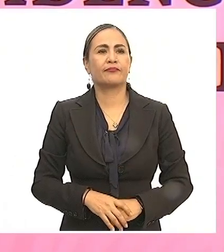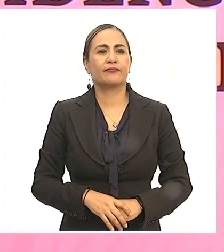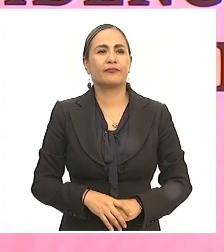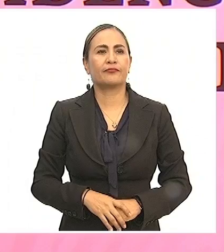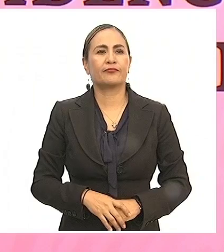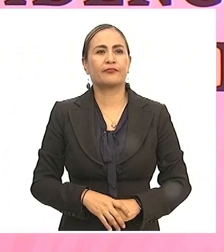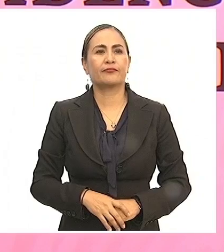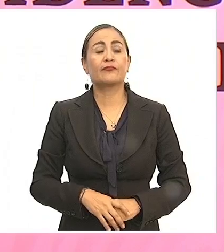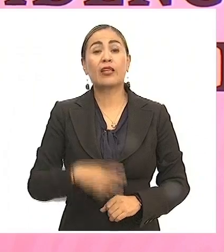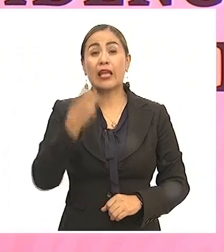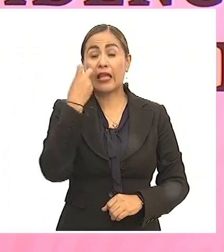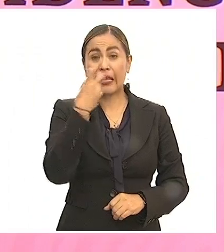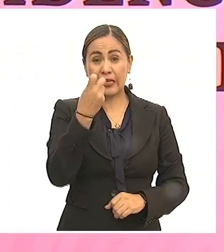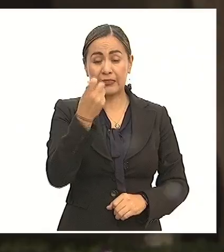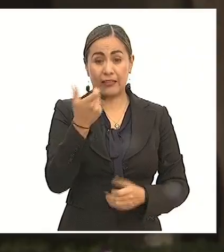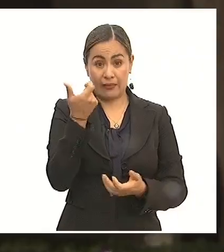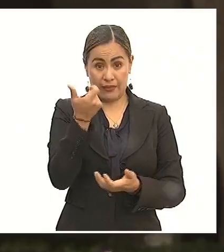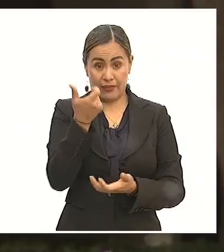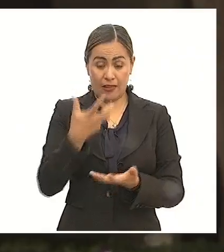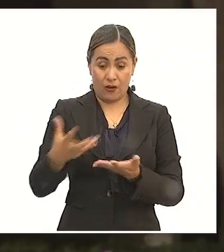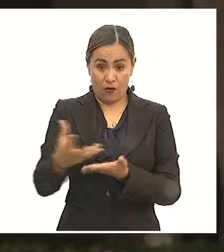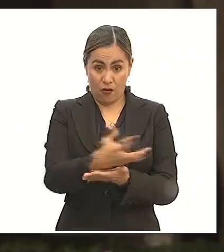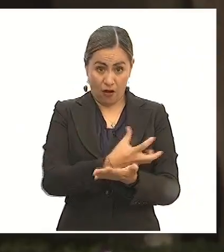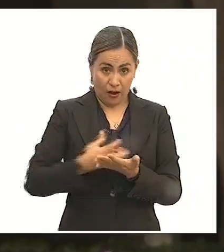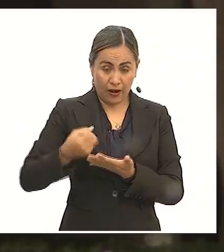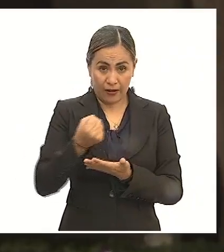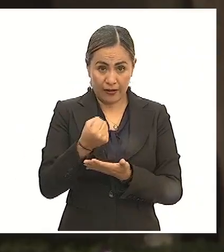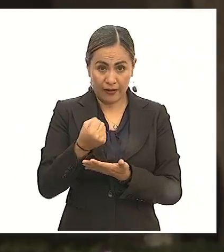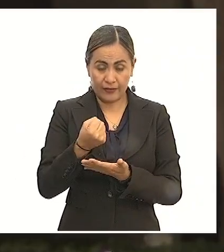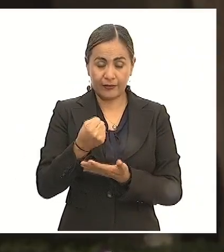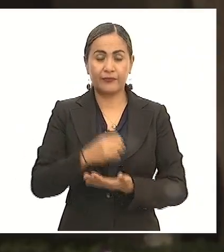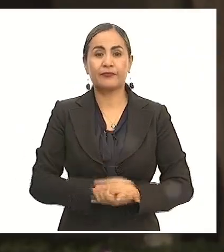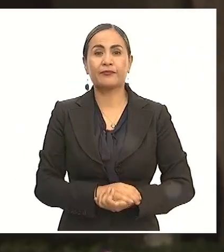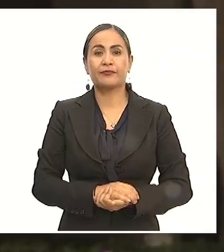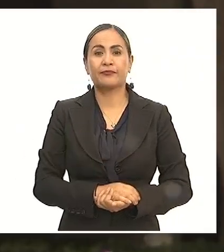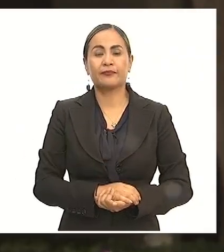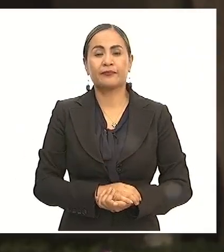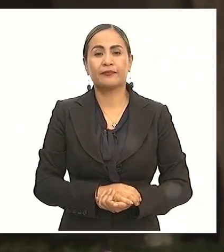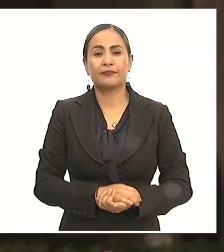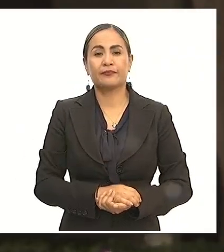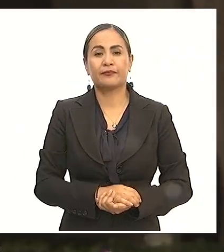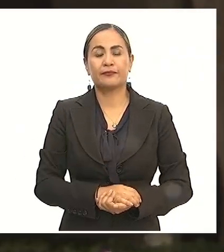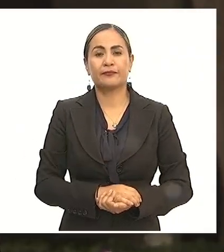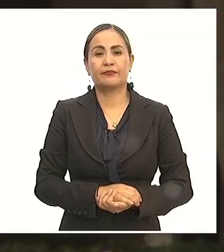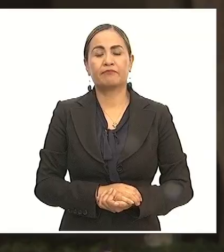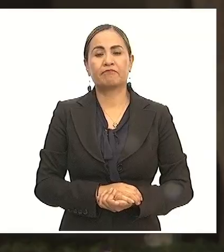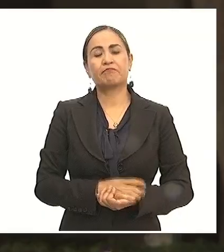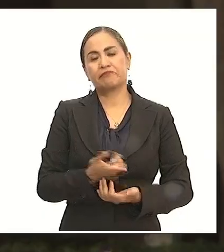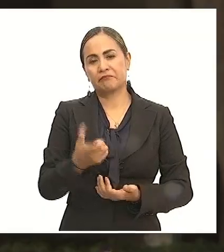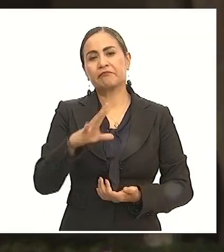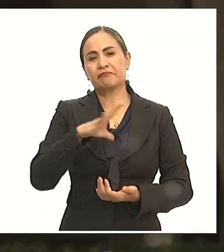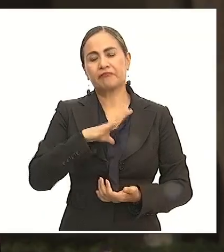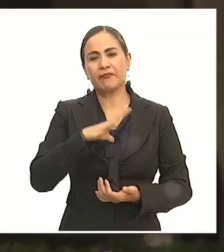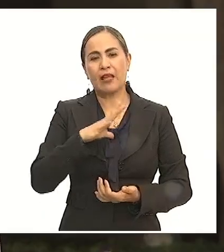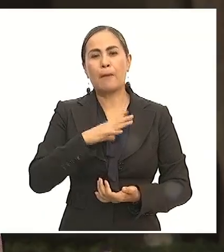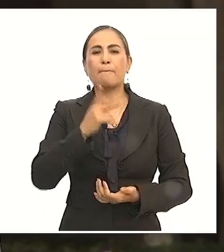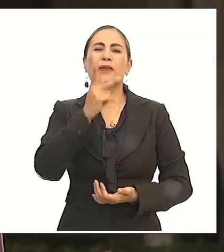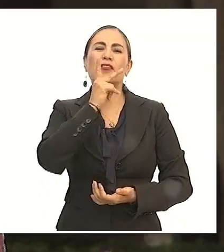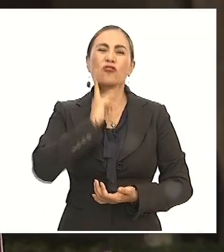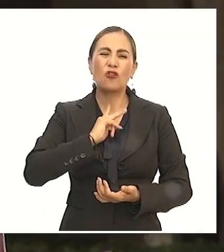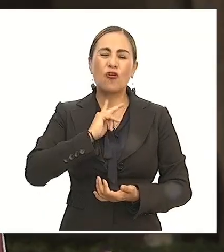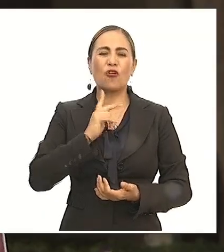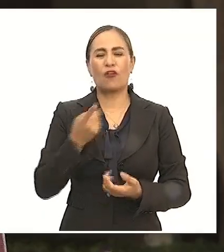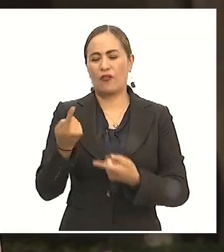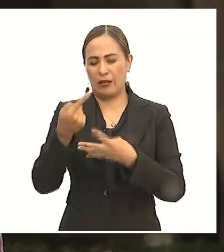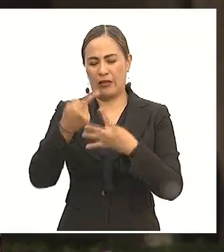esas utilidades que nos permite el petróleo, empezar a